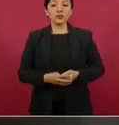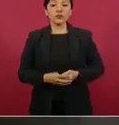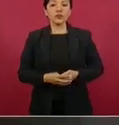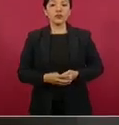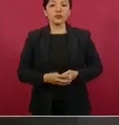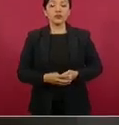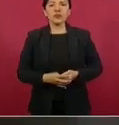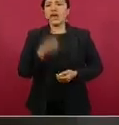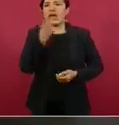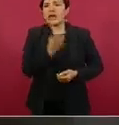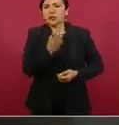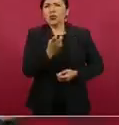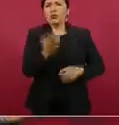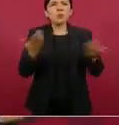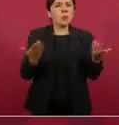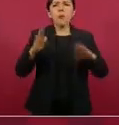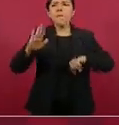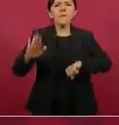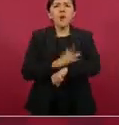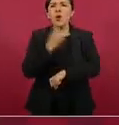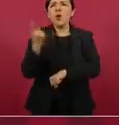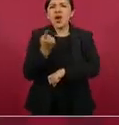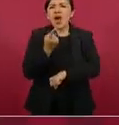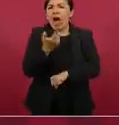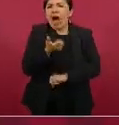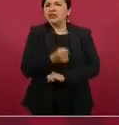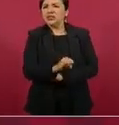por qué se procedió así?